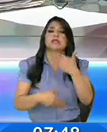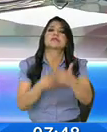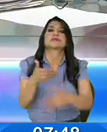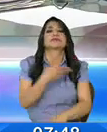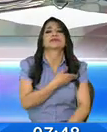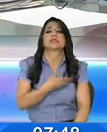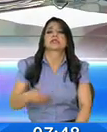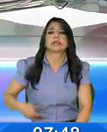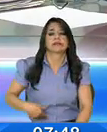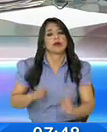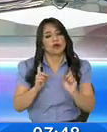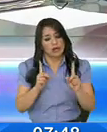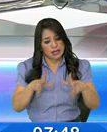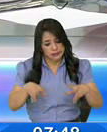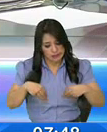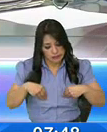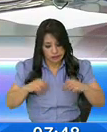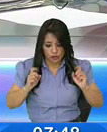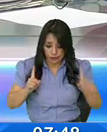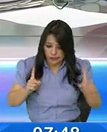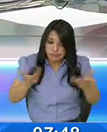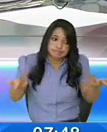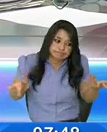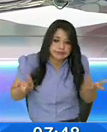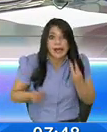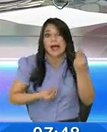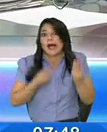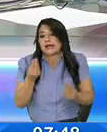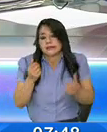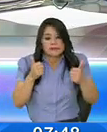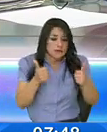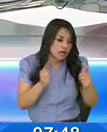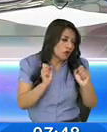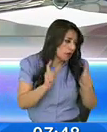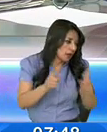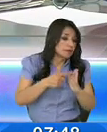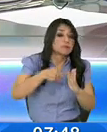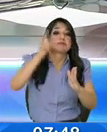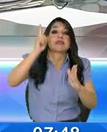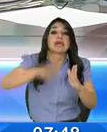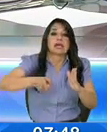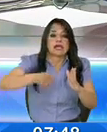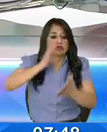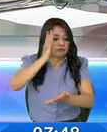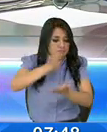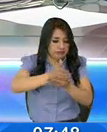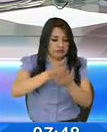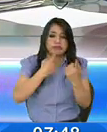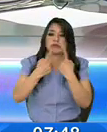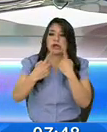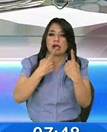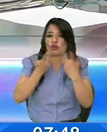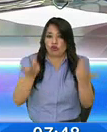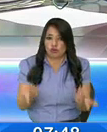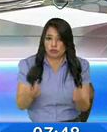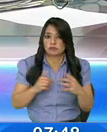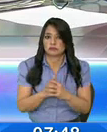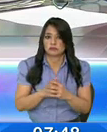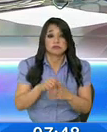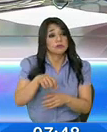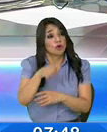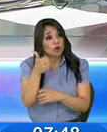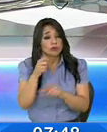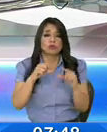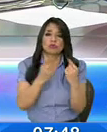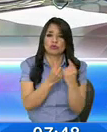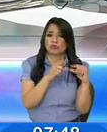cede porque ella pues no tuvo otra alternativa y está bien que se haya convocado al diálogo para ciertos sectores